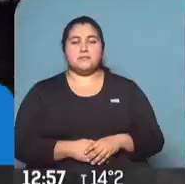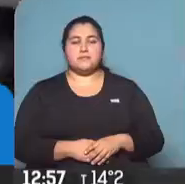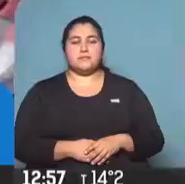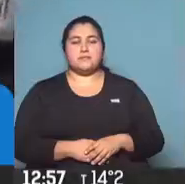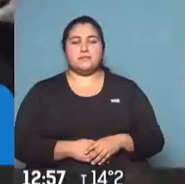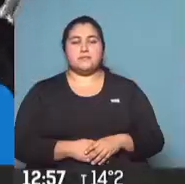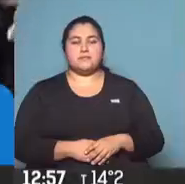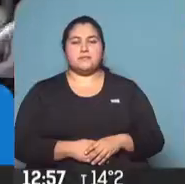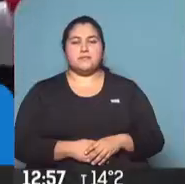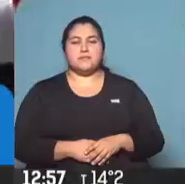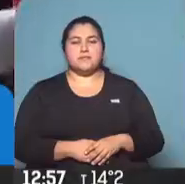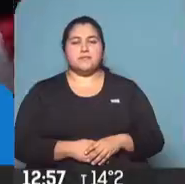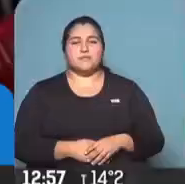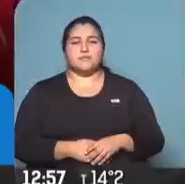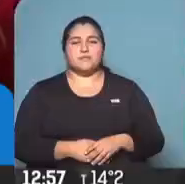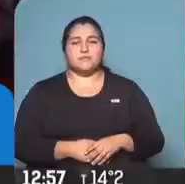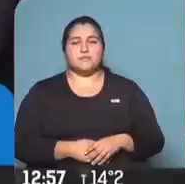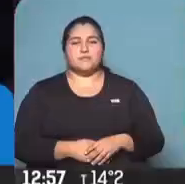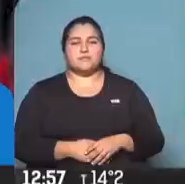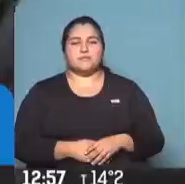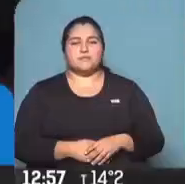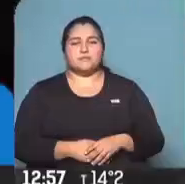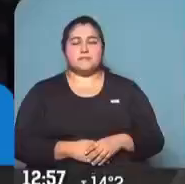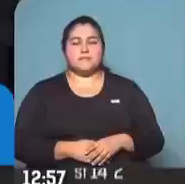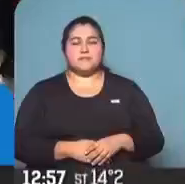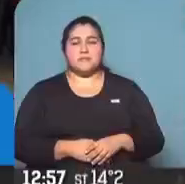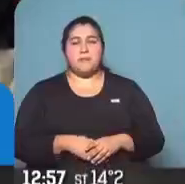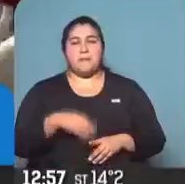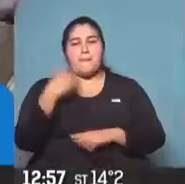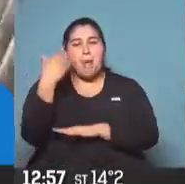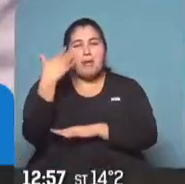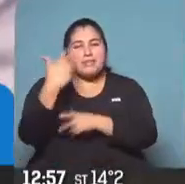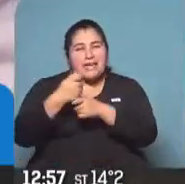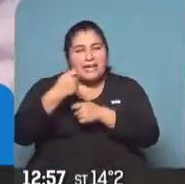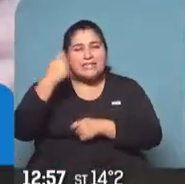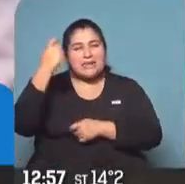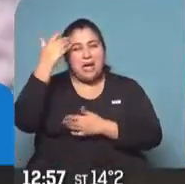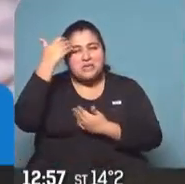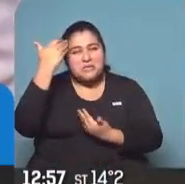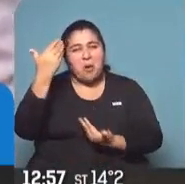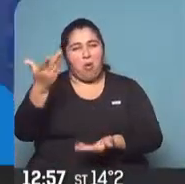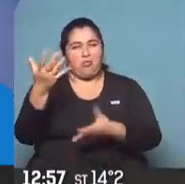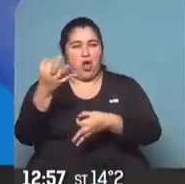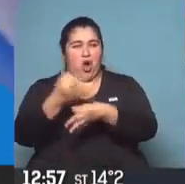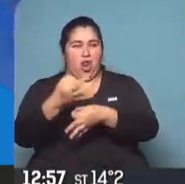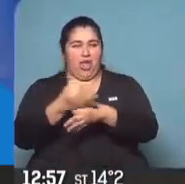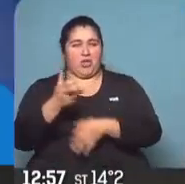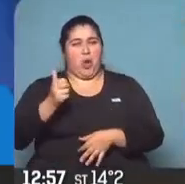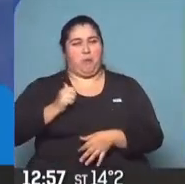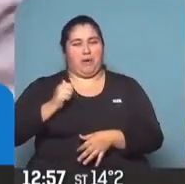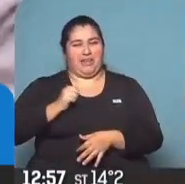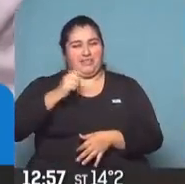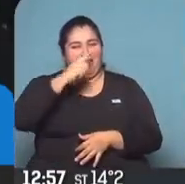y saludamos con las materias bien en alto para soles con ellos militar de la